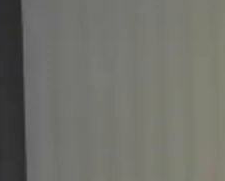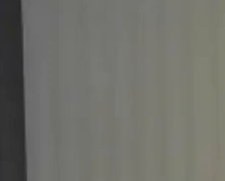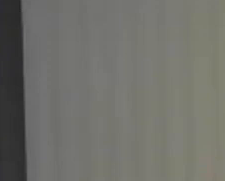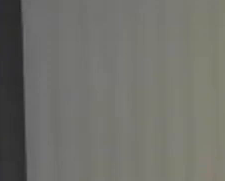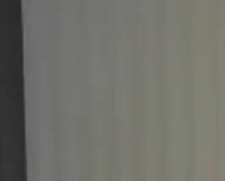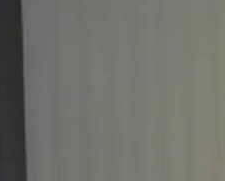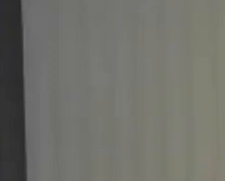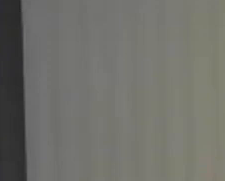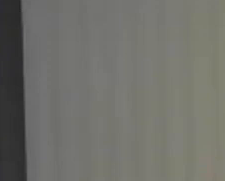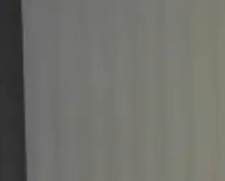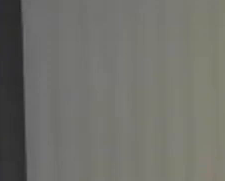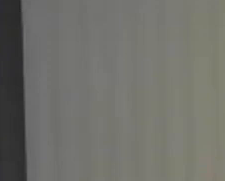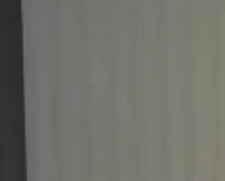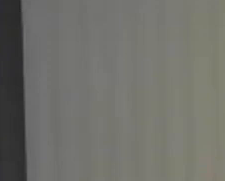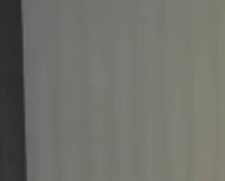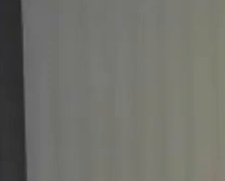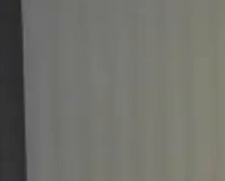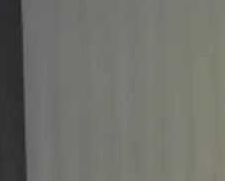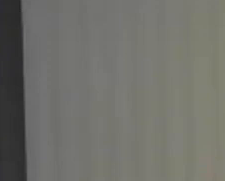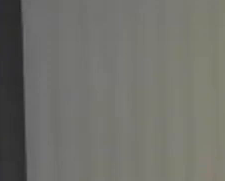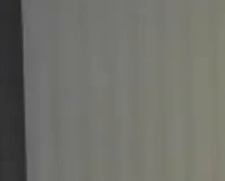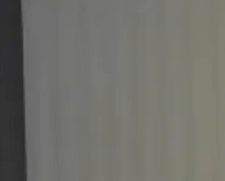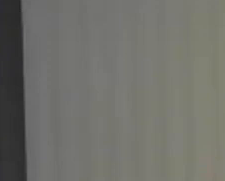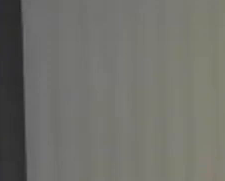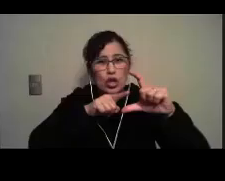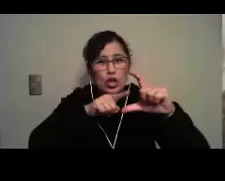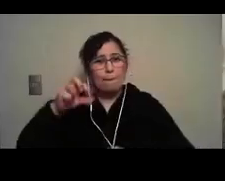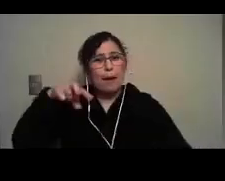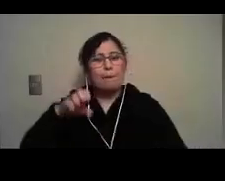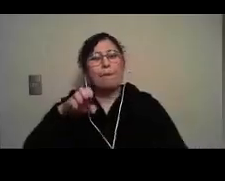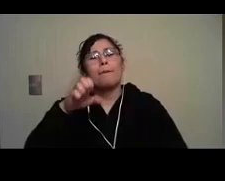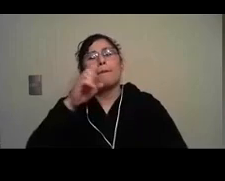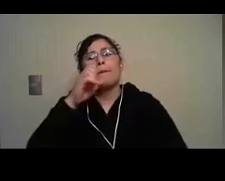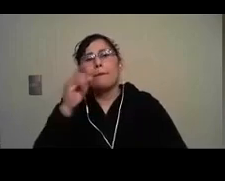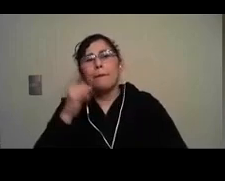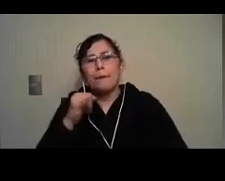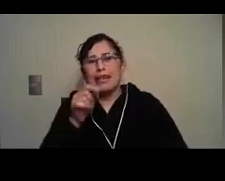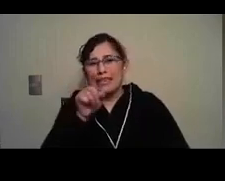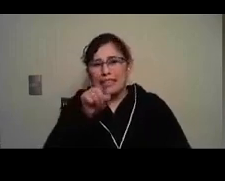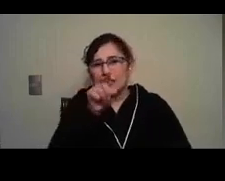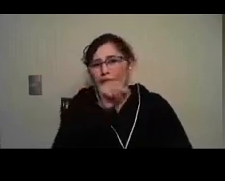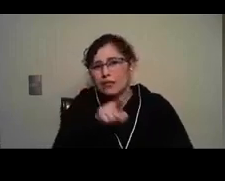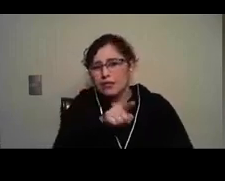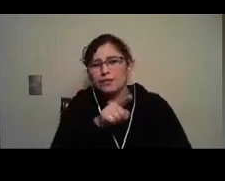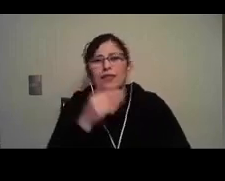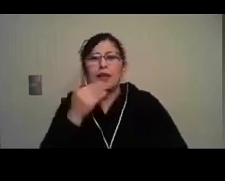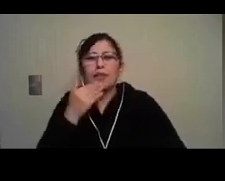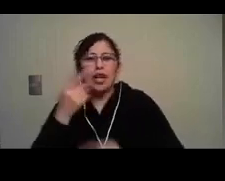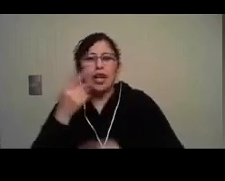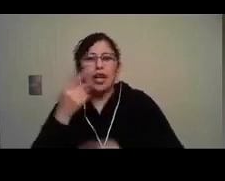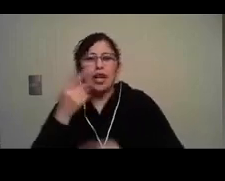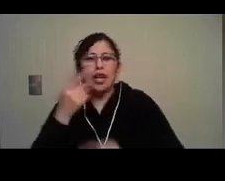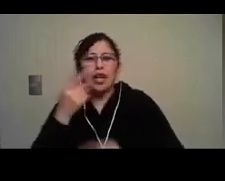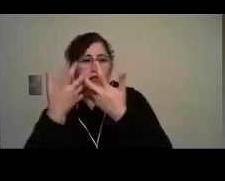donde estaba demostrado el circuito de Papez y la zona asociada a la función más bien límbica,